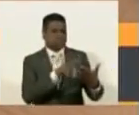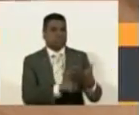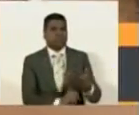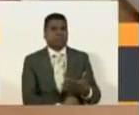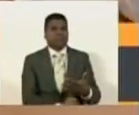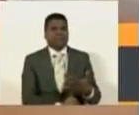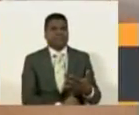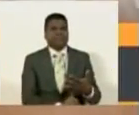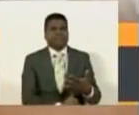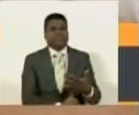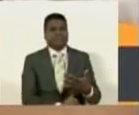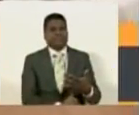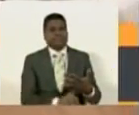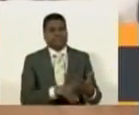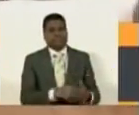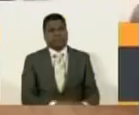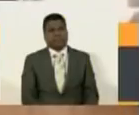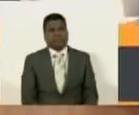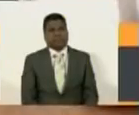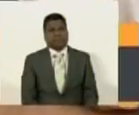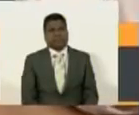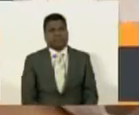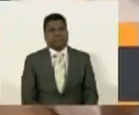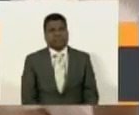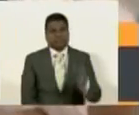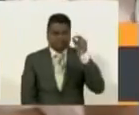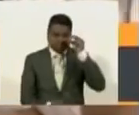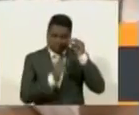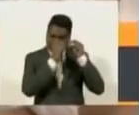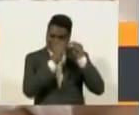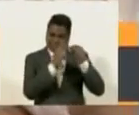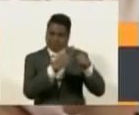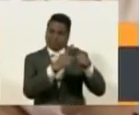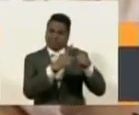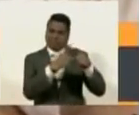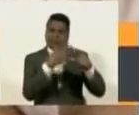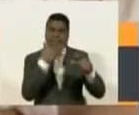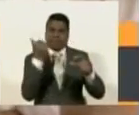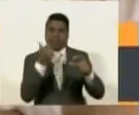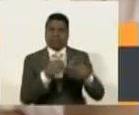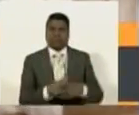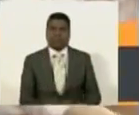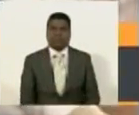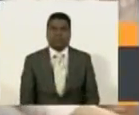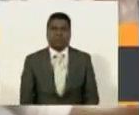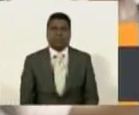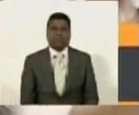¿Ah? Más grande la letra, si tengo el 54, ¿qué le pasa?